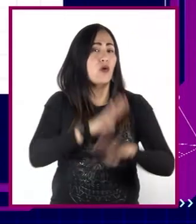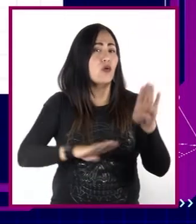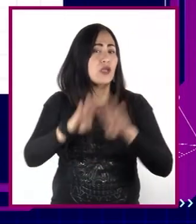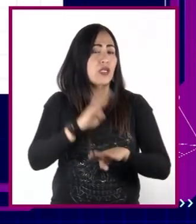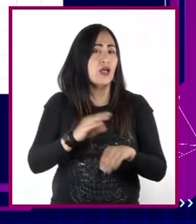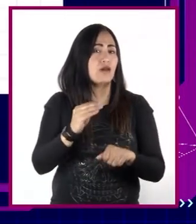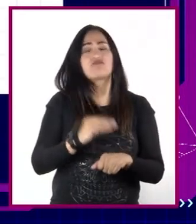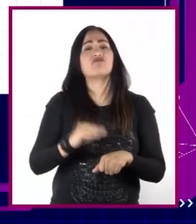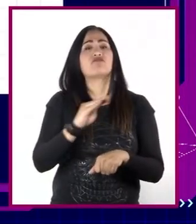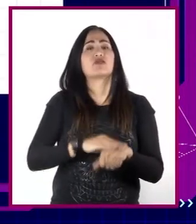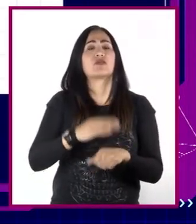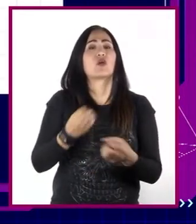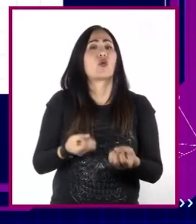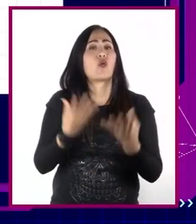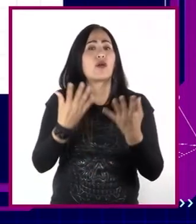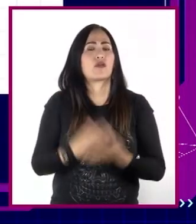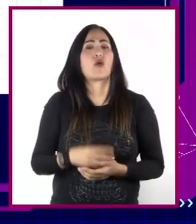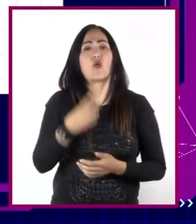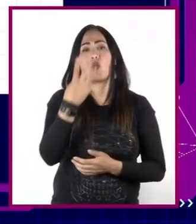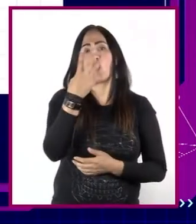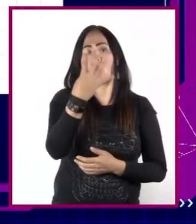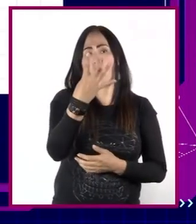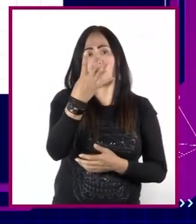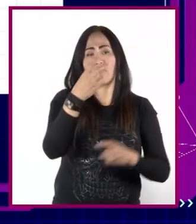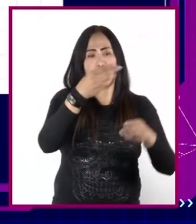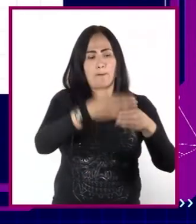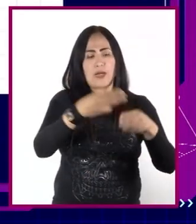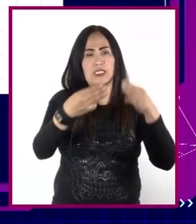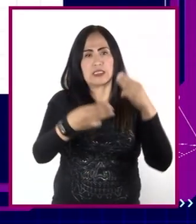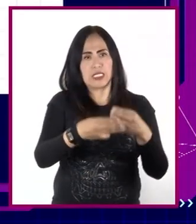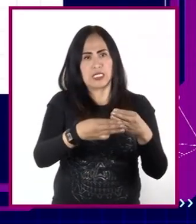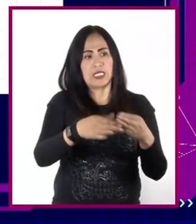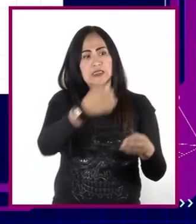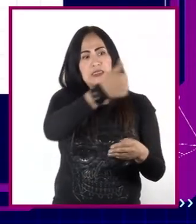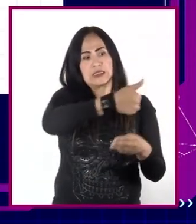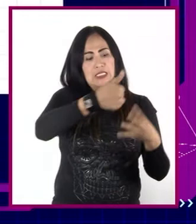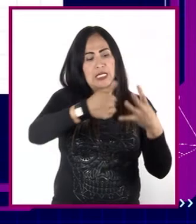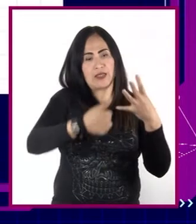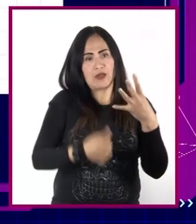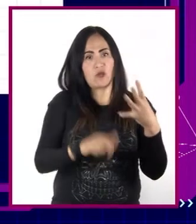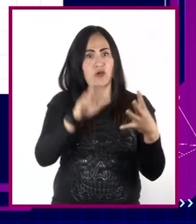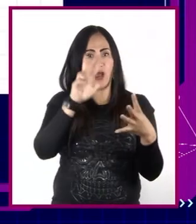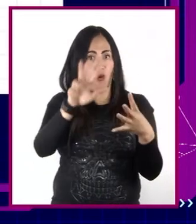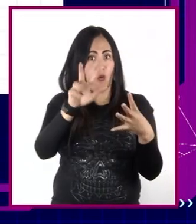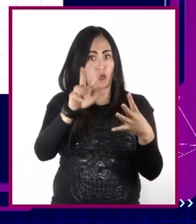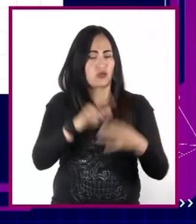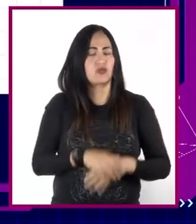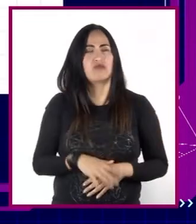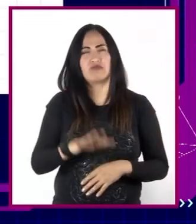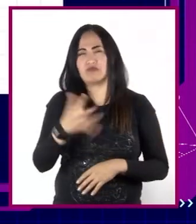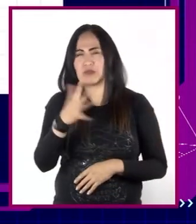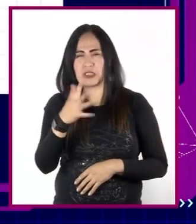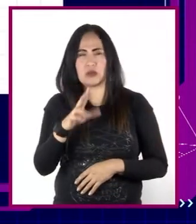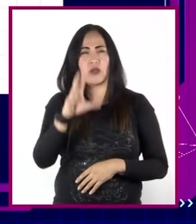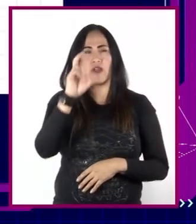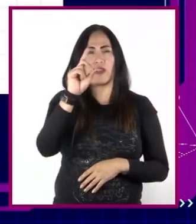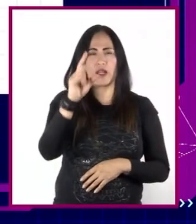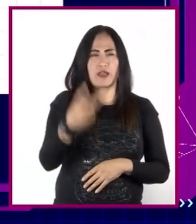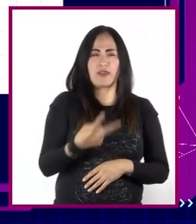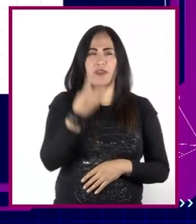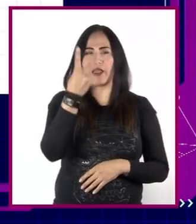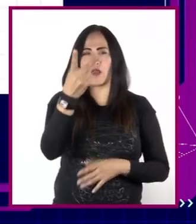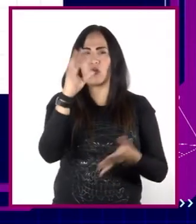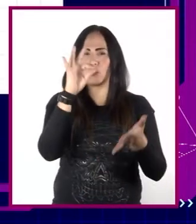biología? Como son 4 asignaturas, para que a cada una le toque 8, debe haber por lo menos 32 puntos